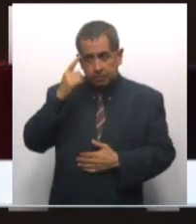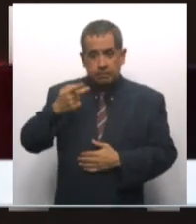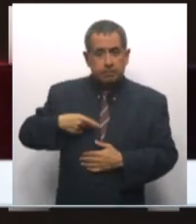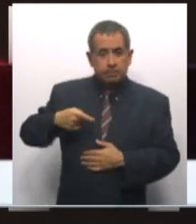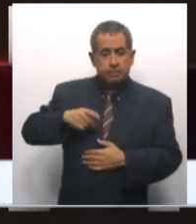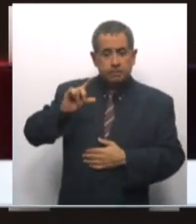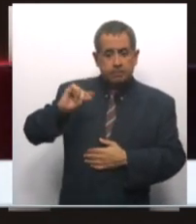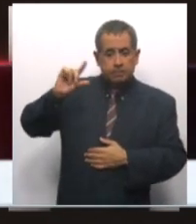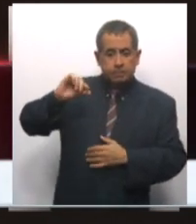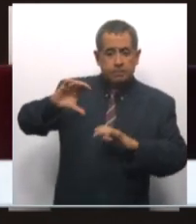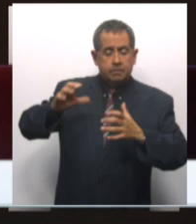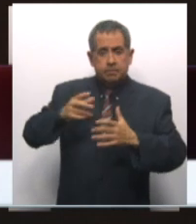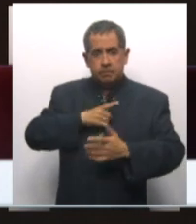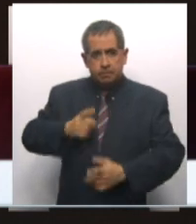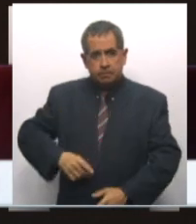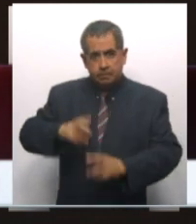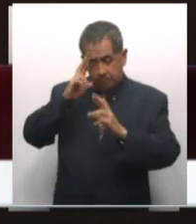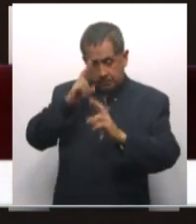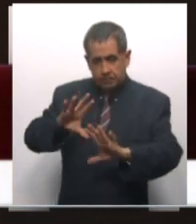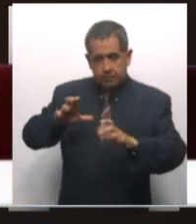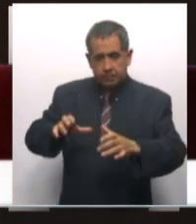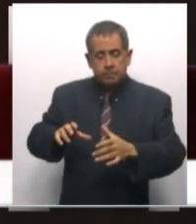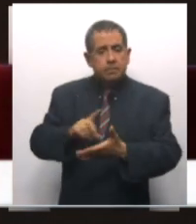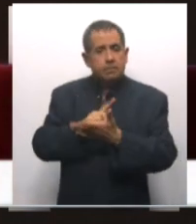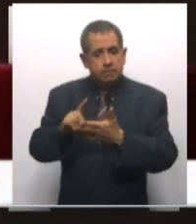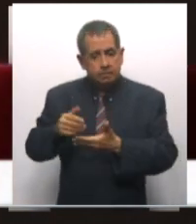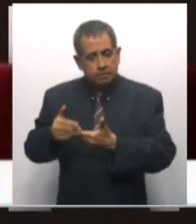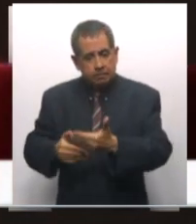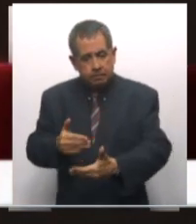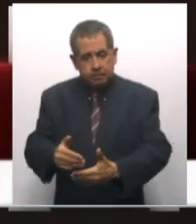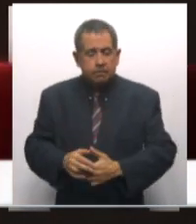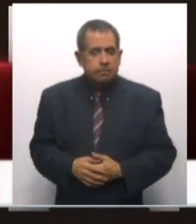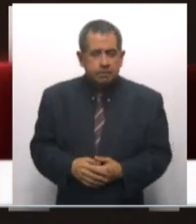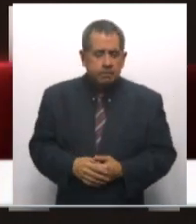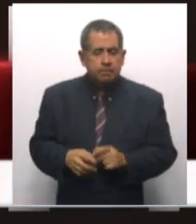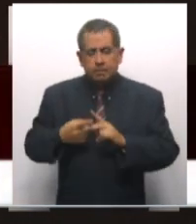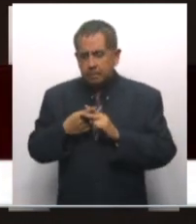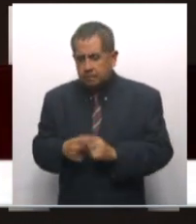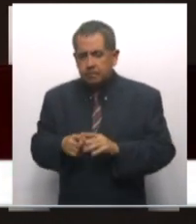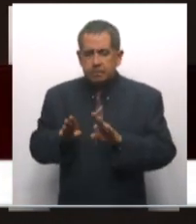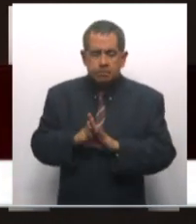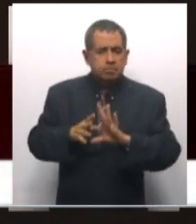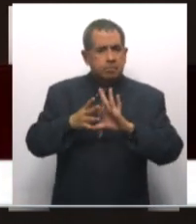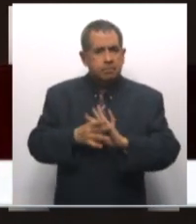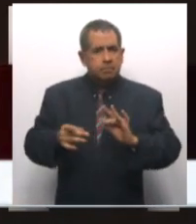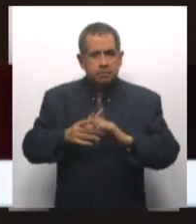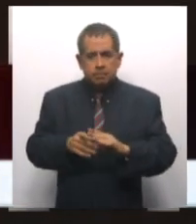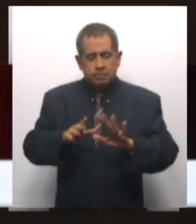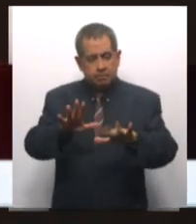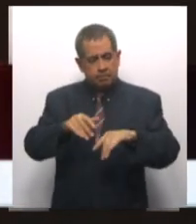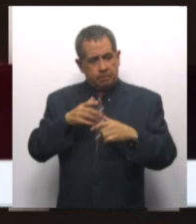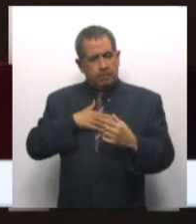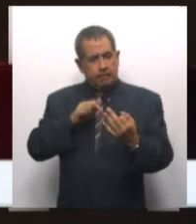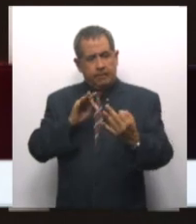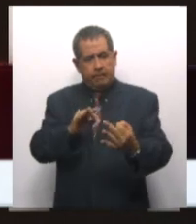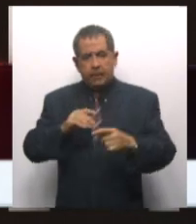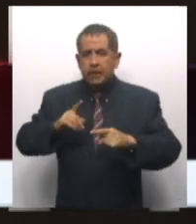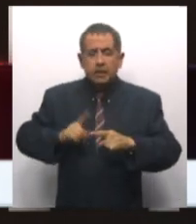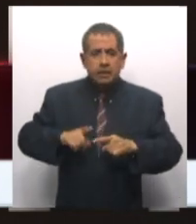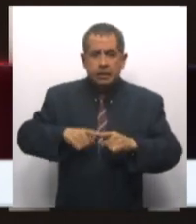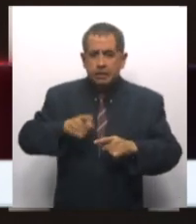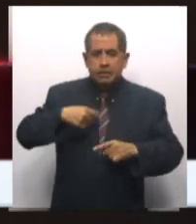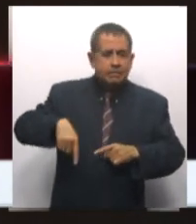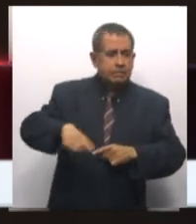autoridad respete a plenitud los derechos procesales, comenzando por la garantía de audiencia de quienes